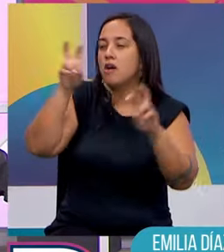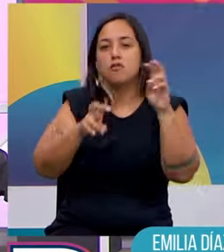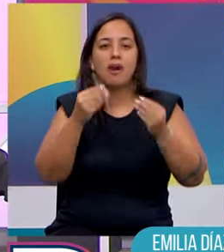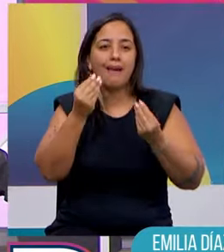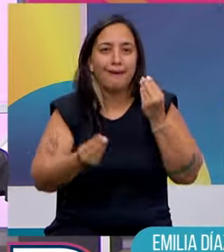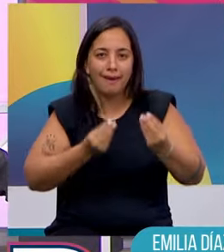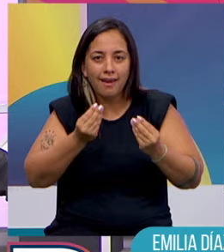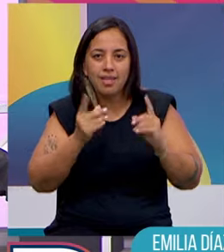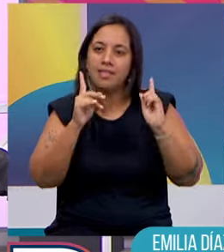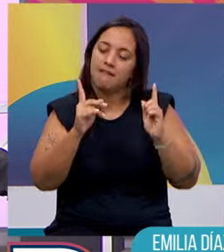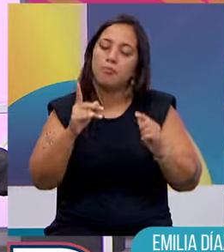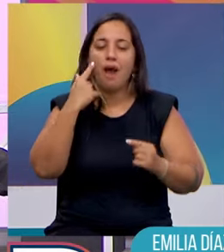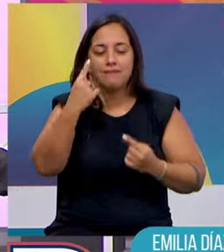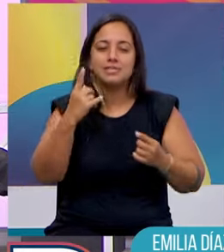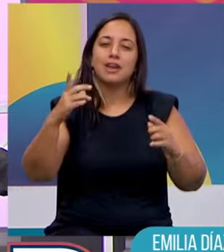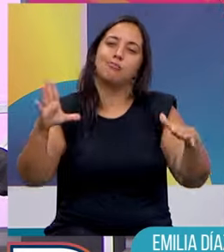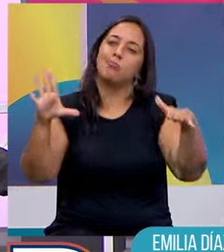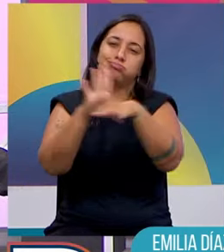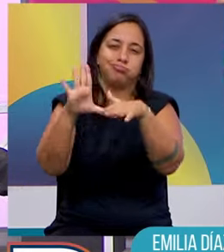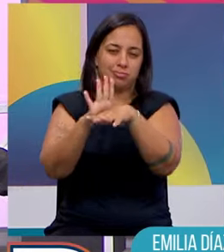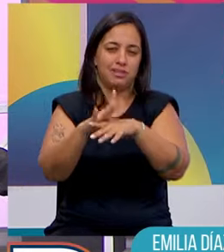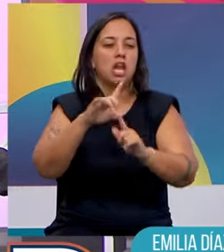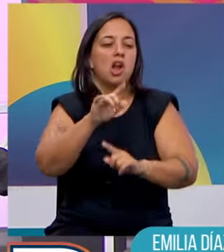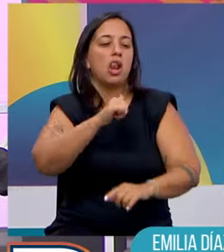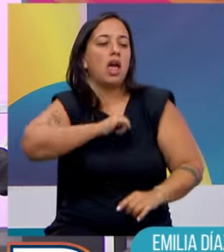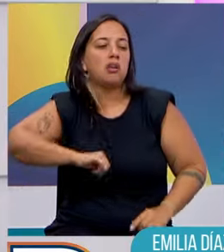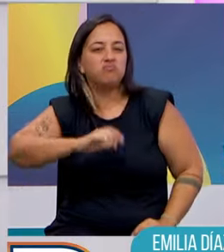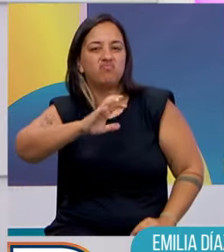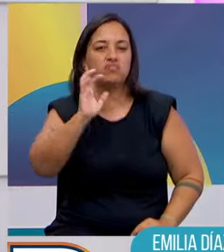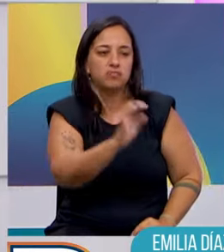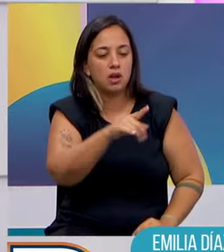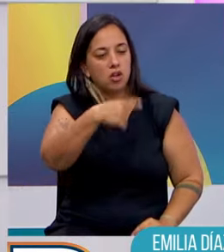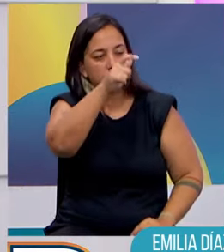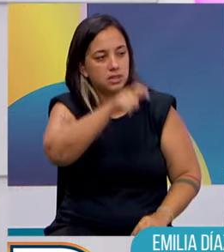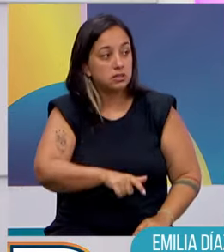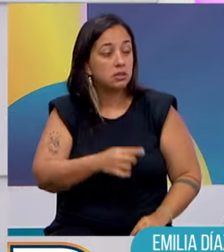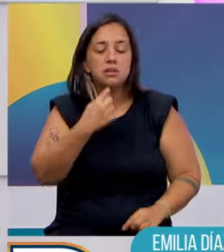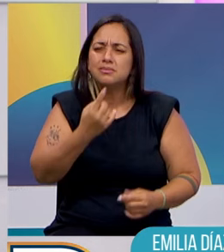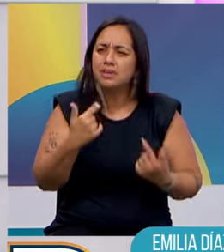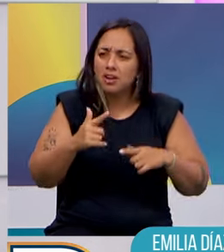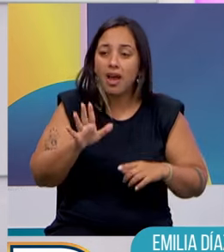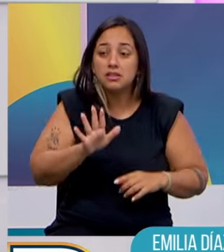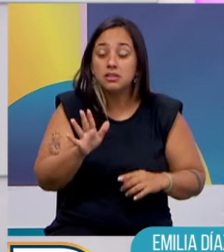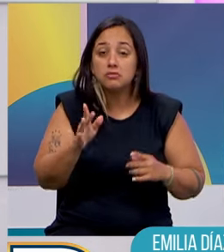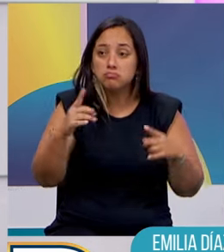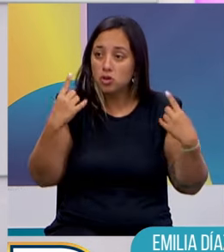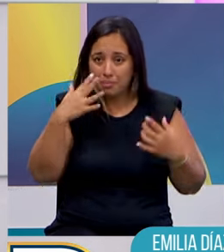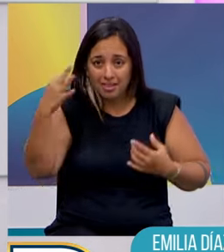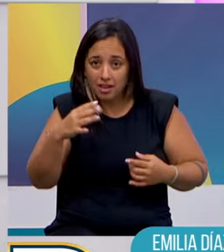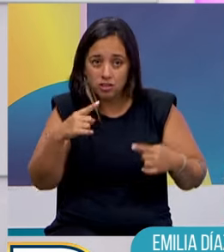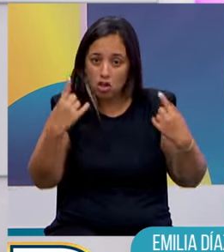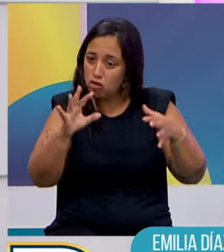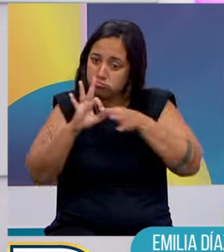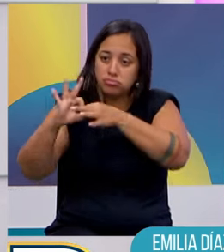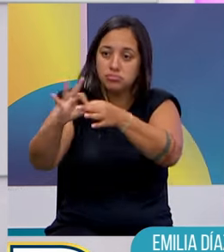el punto en común a veces. Sí. Y no lastimando a los demás, claro. ¿No? Y no llevándote puesto todo. Es que no estamos tan lejos, Coco, de encontrar el punto en común.